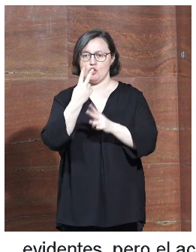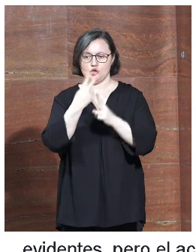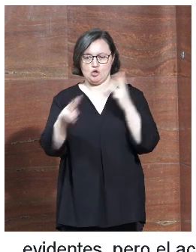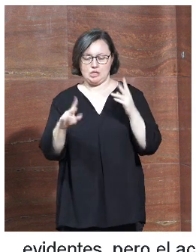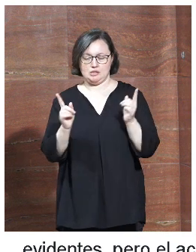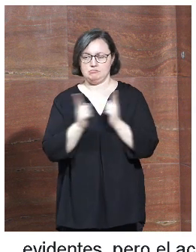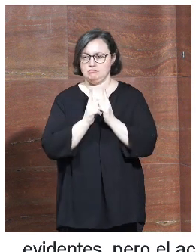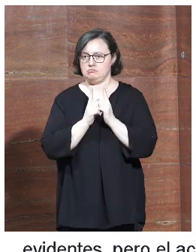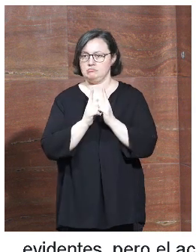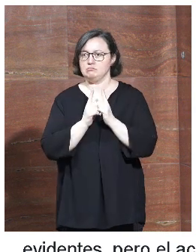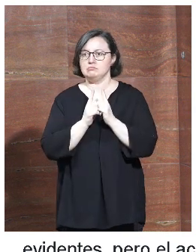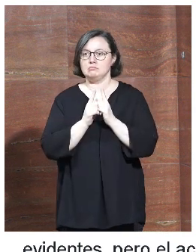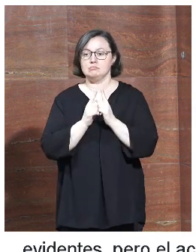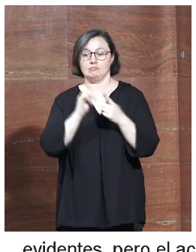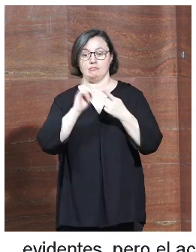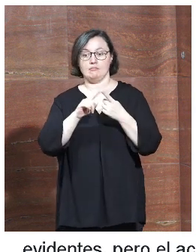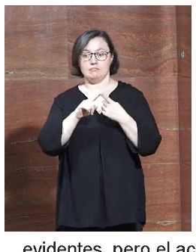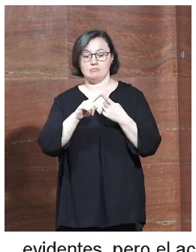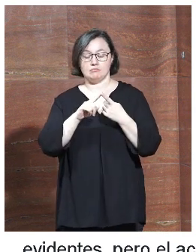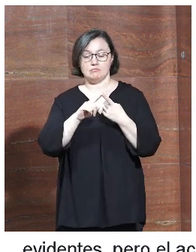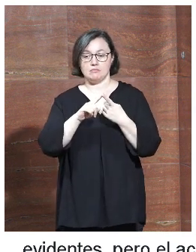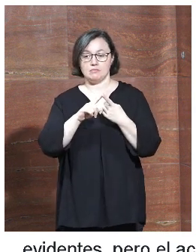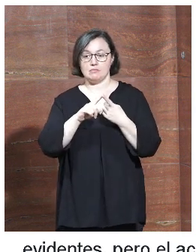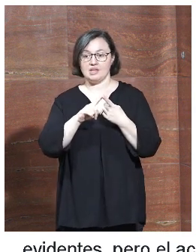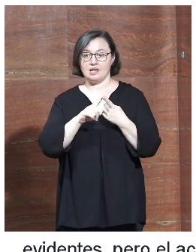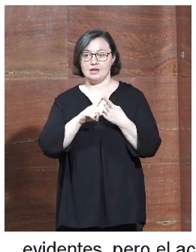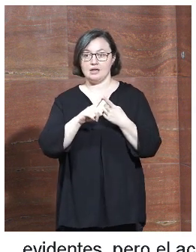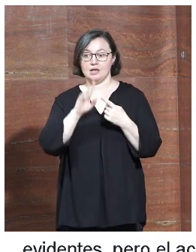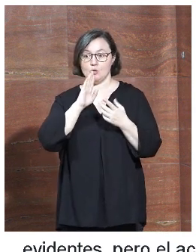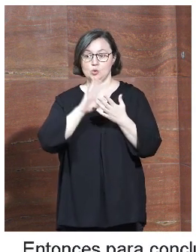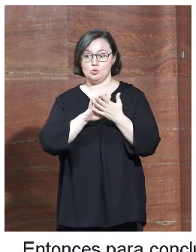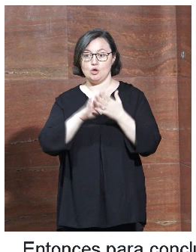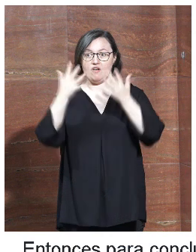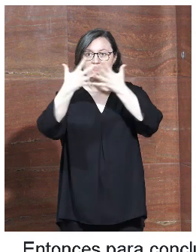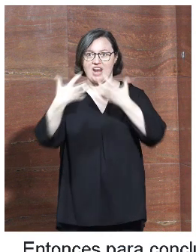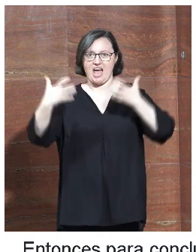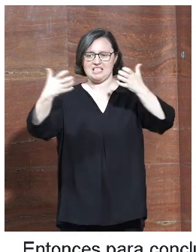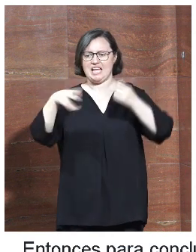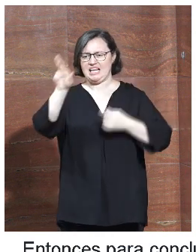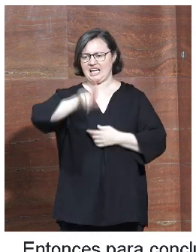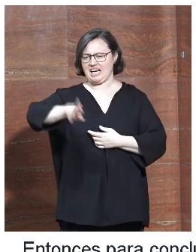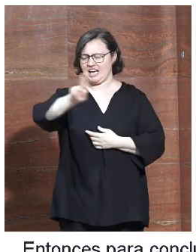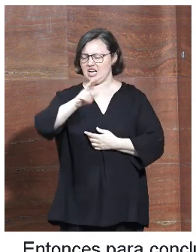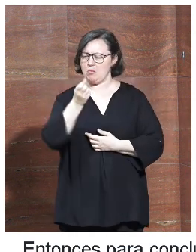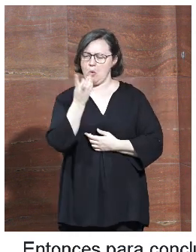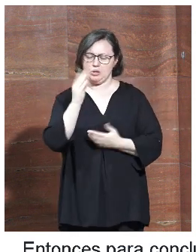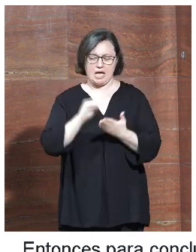¿no? Para hacer realidad un eslogan que repetimos muchas